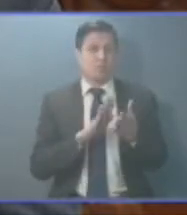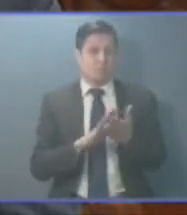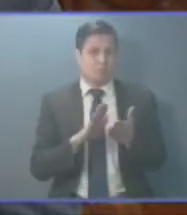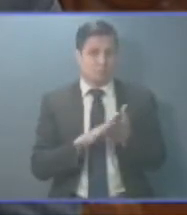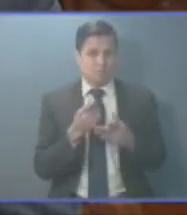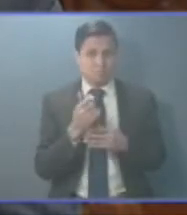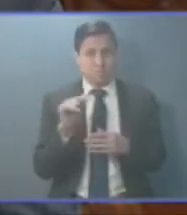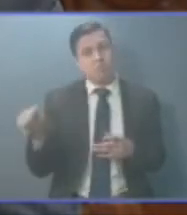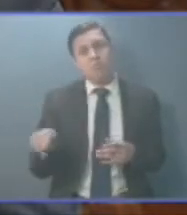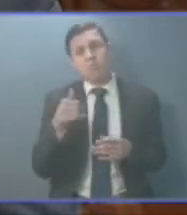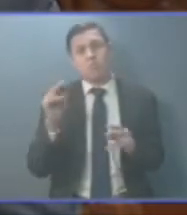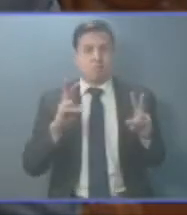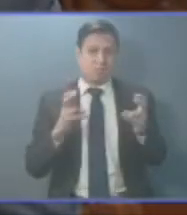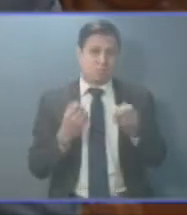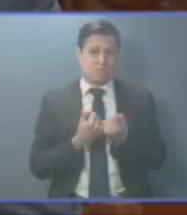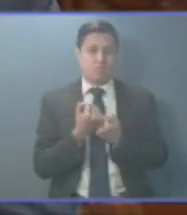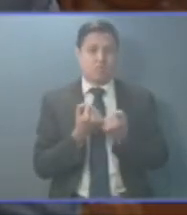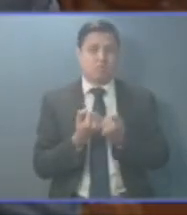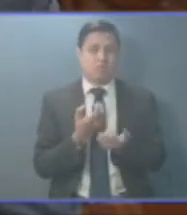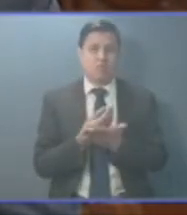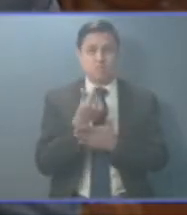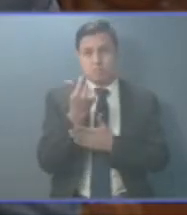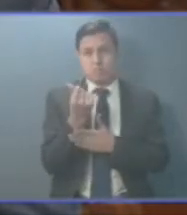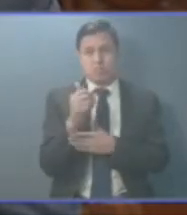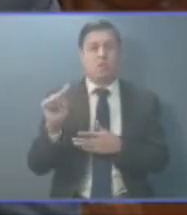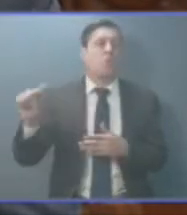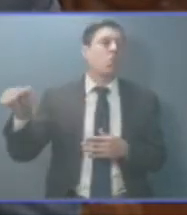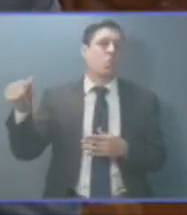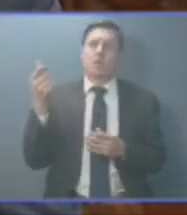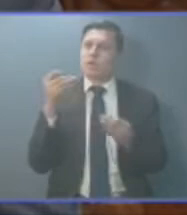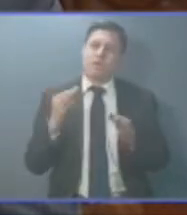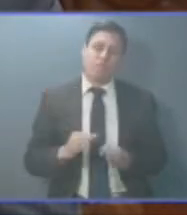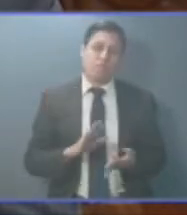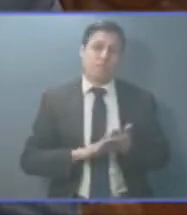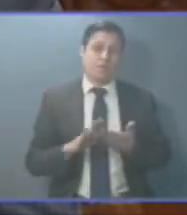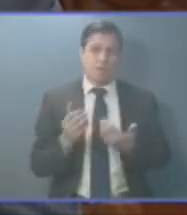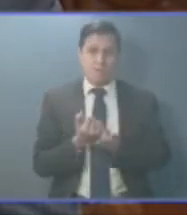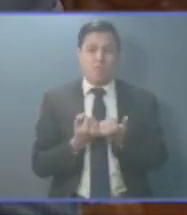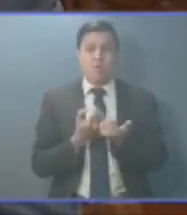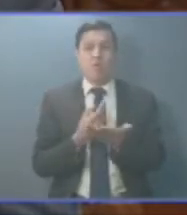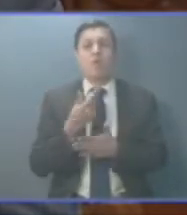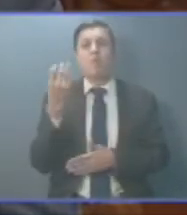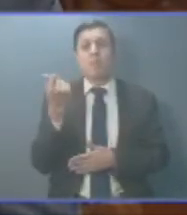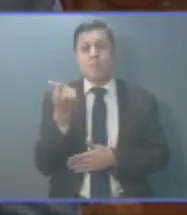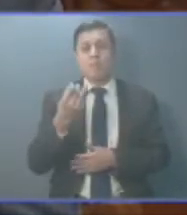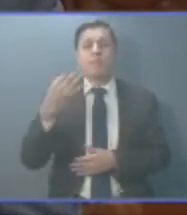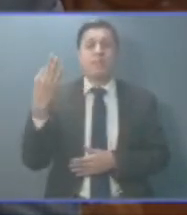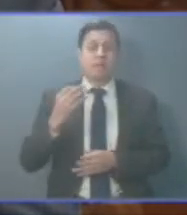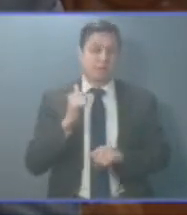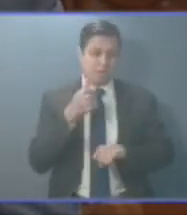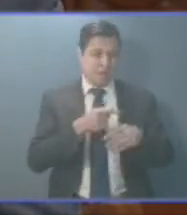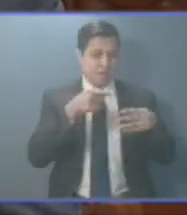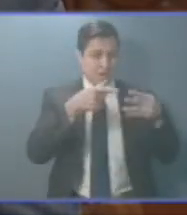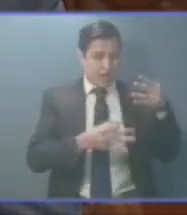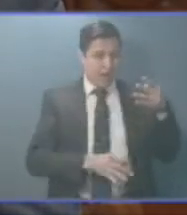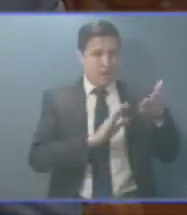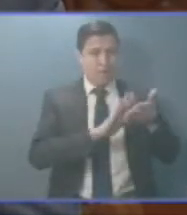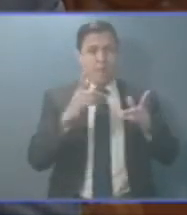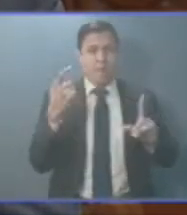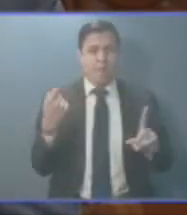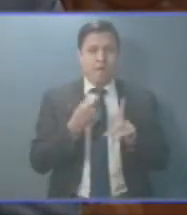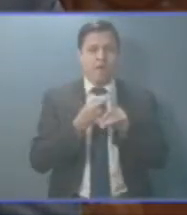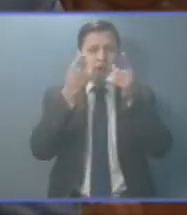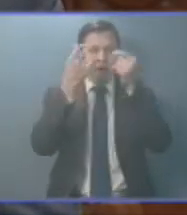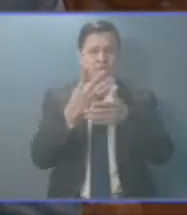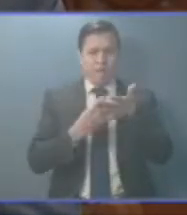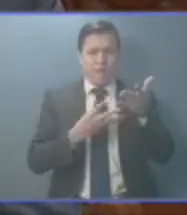representación, cuotas compensatorias, dietas y cualquier otra remuneración deberán estar fijadas en la ley de salarios del Fondo